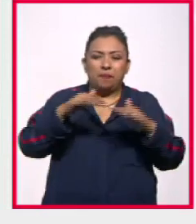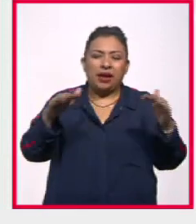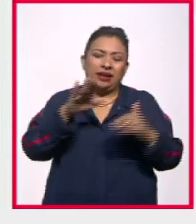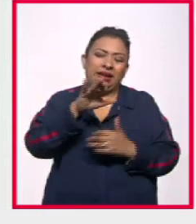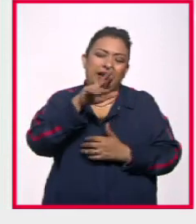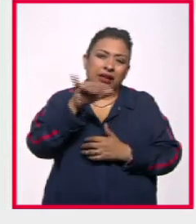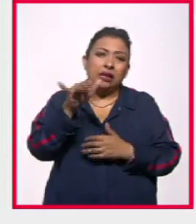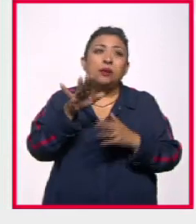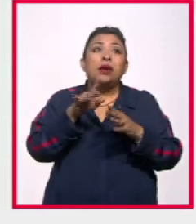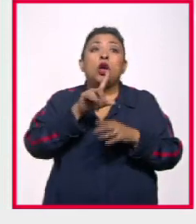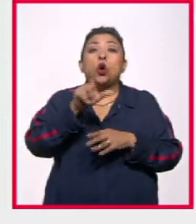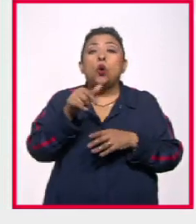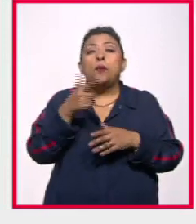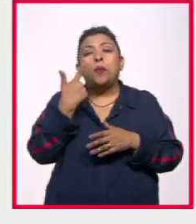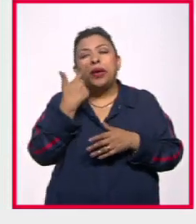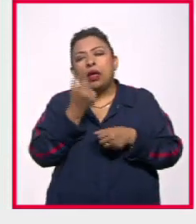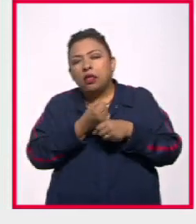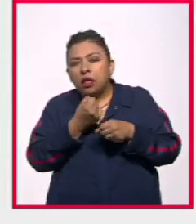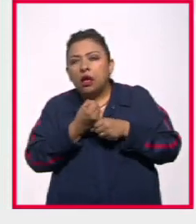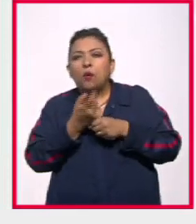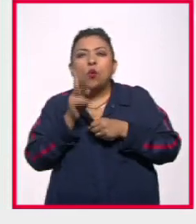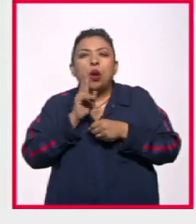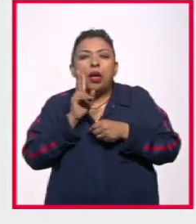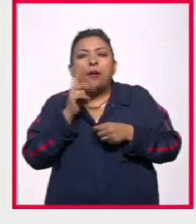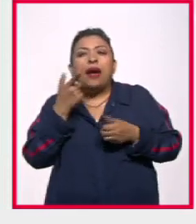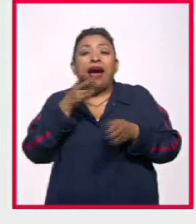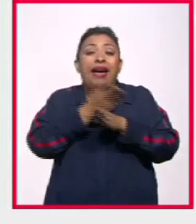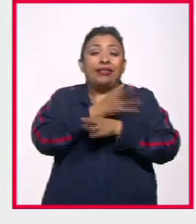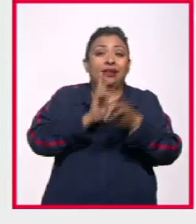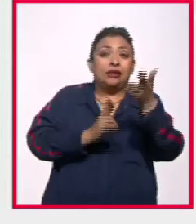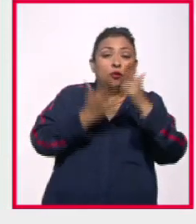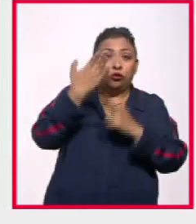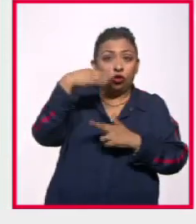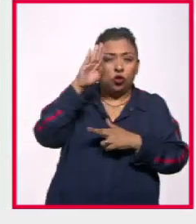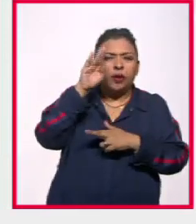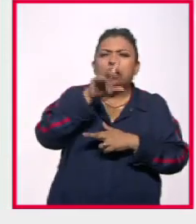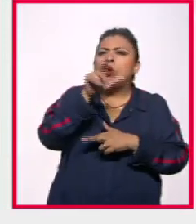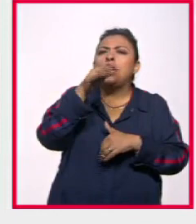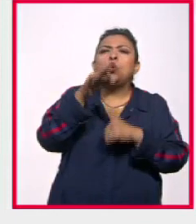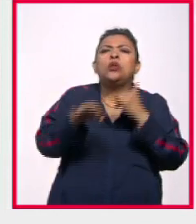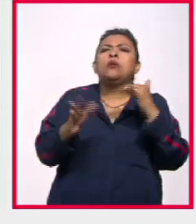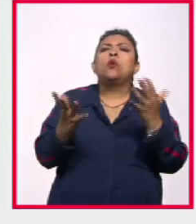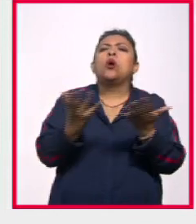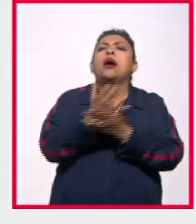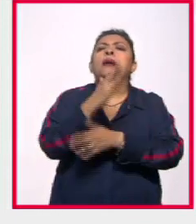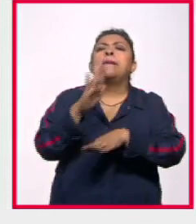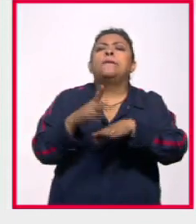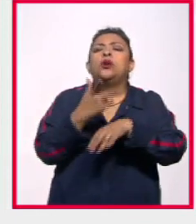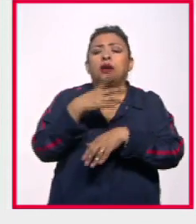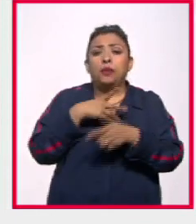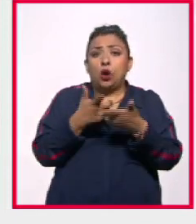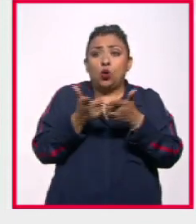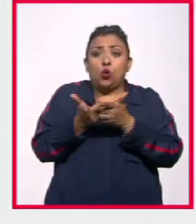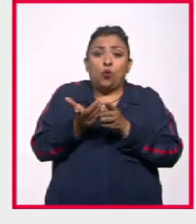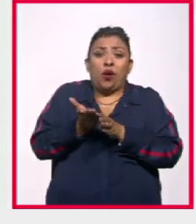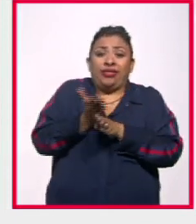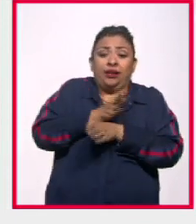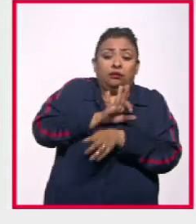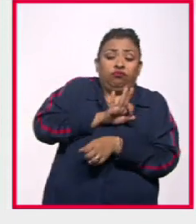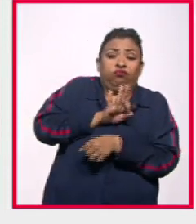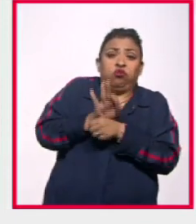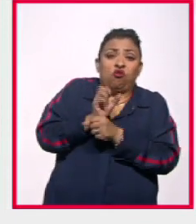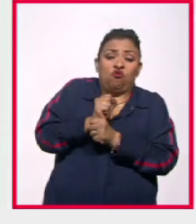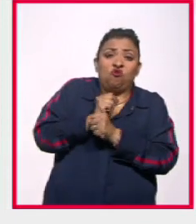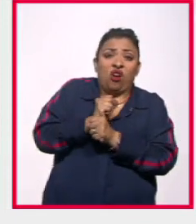ensayando antes de la Revolución Cubana y por qué esta triunfa. Finalmente había una agrupación detrás